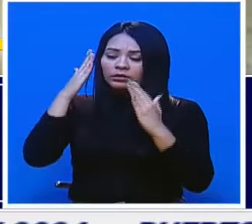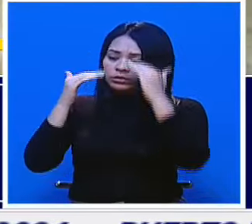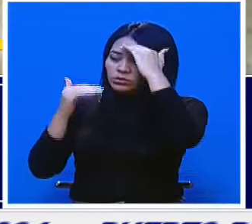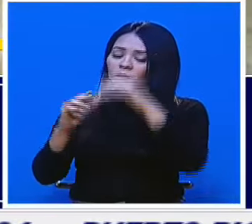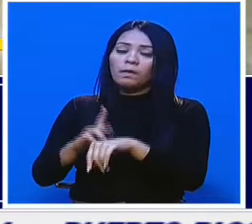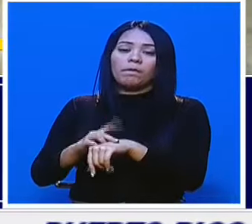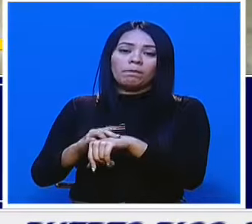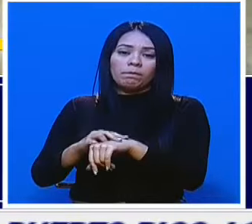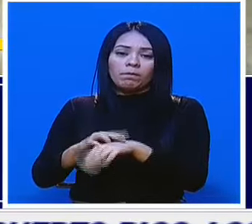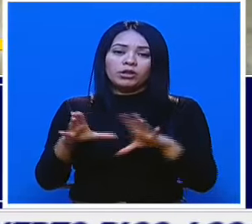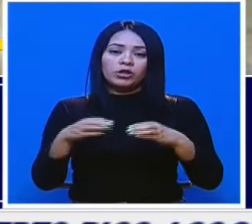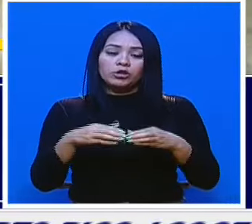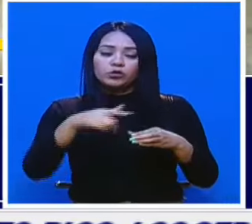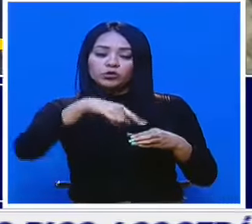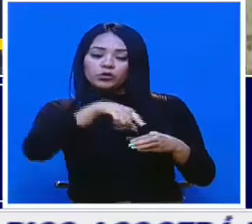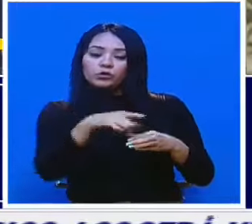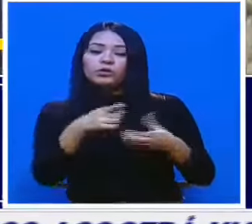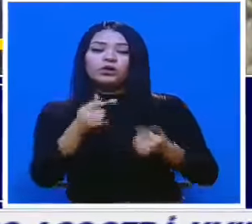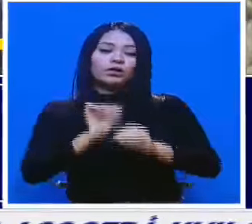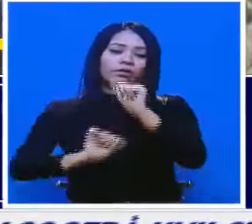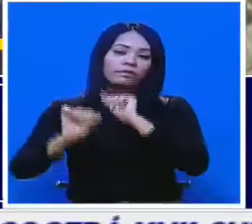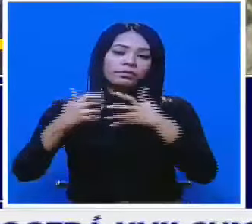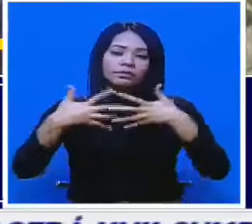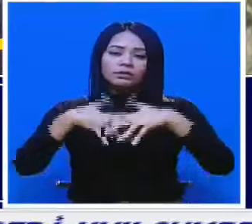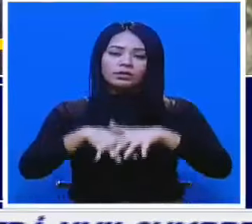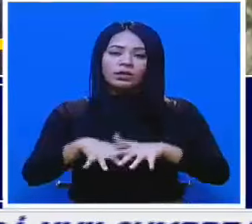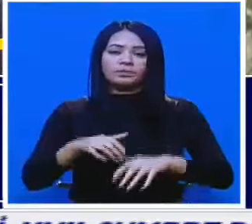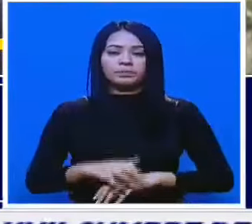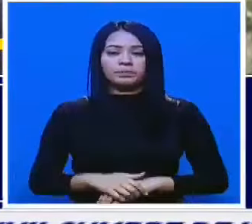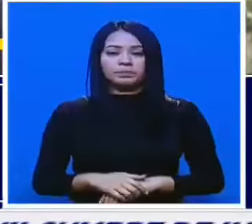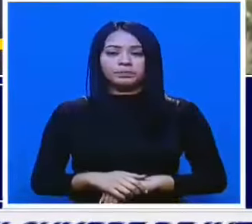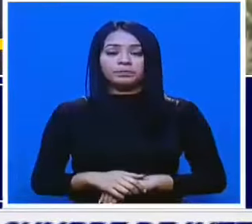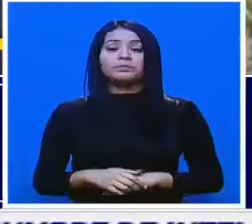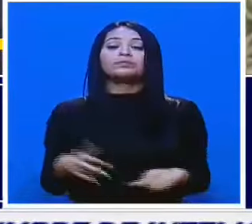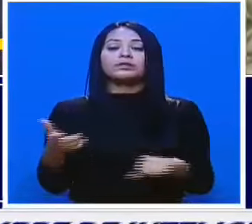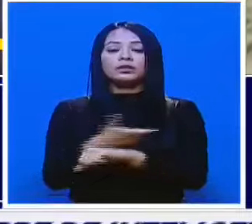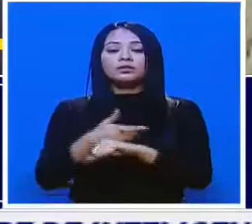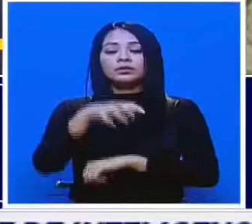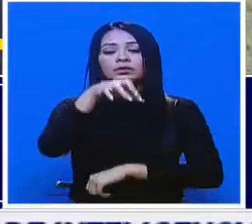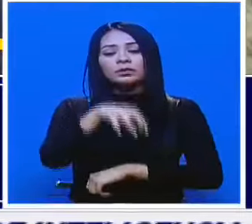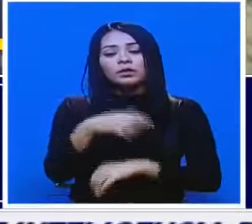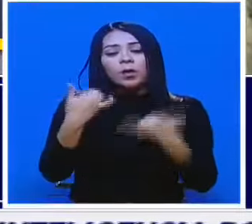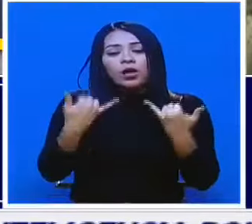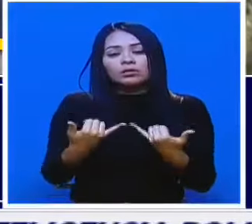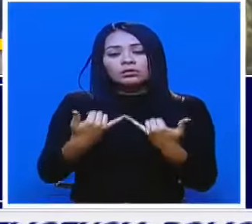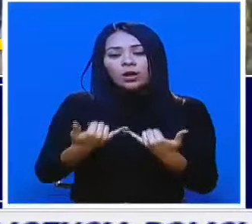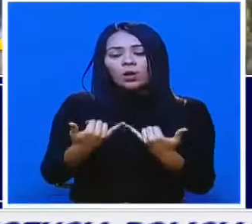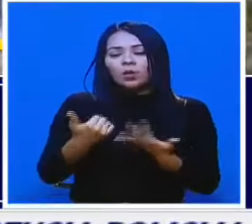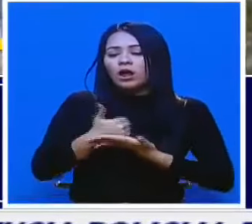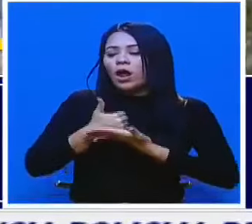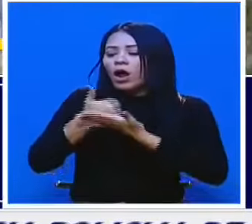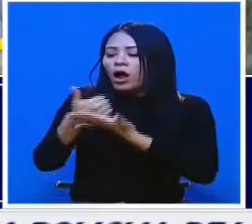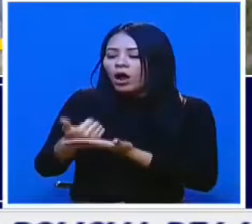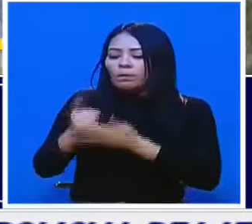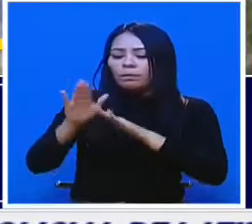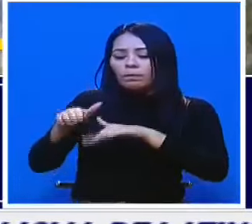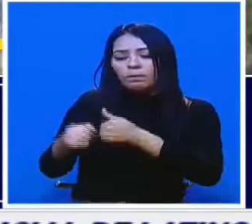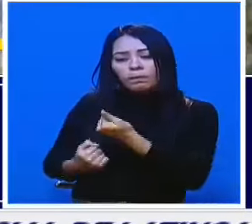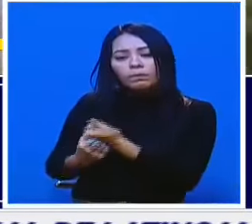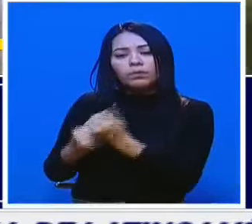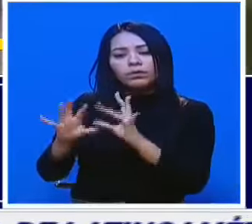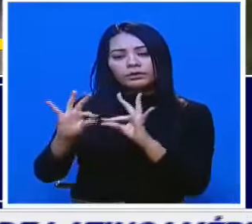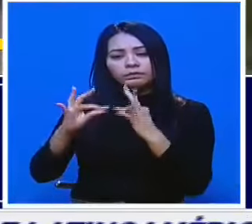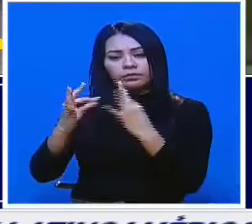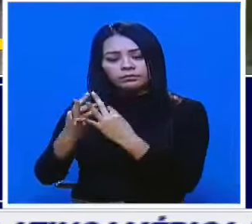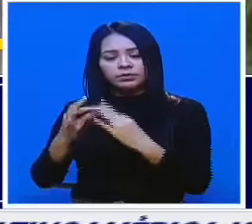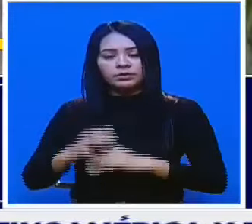los equipos de la Zona Operativa de Defensa Integral como de la Gobernación del Estado le estamos brindando todo el apoyo a esas familias. De